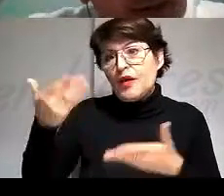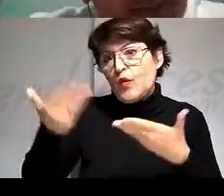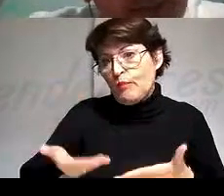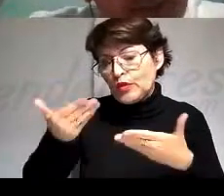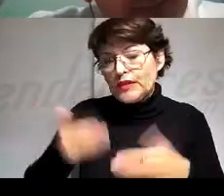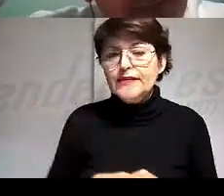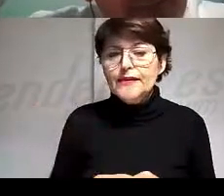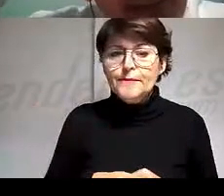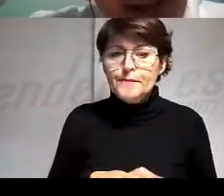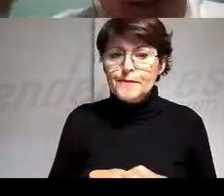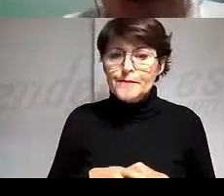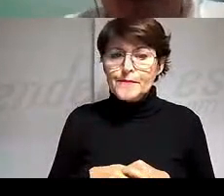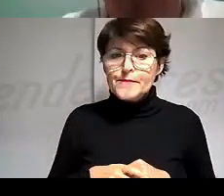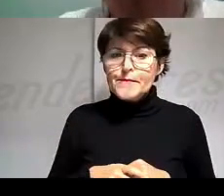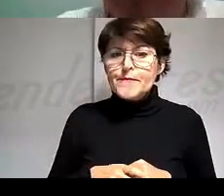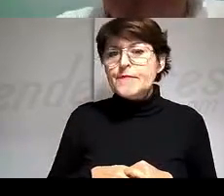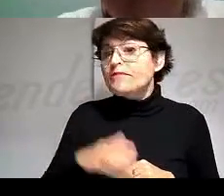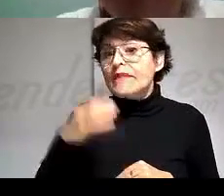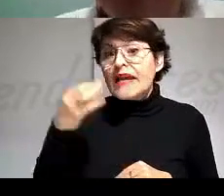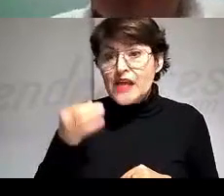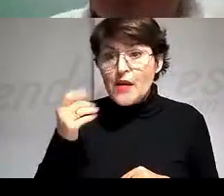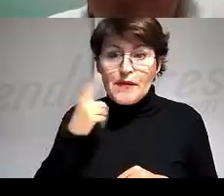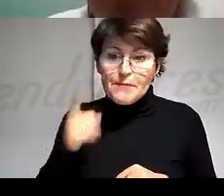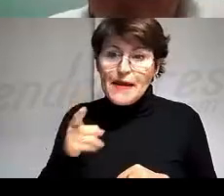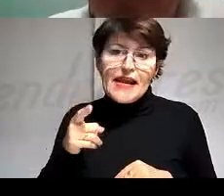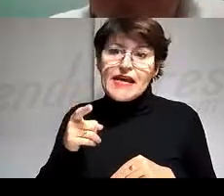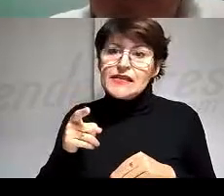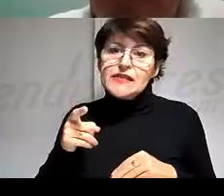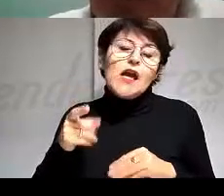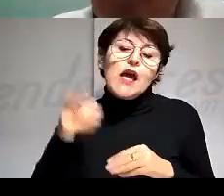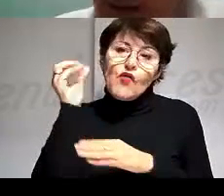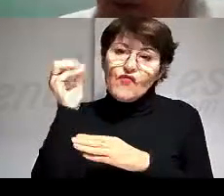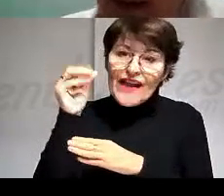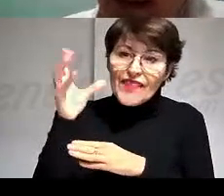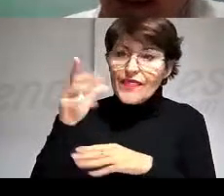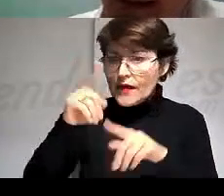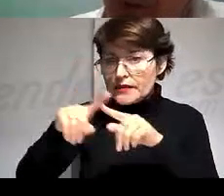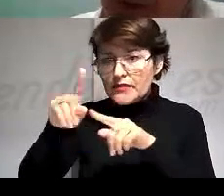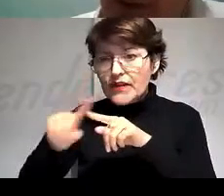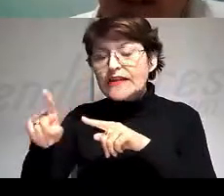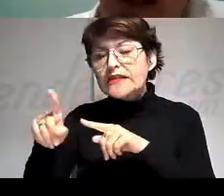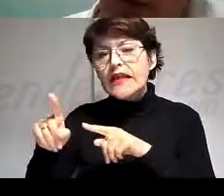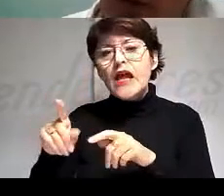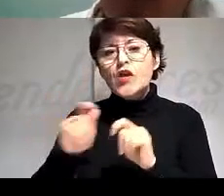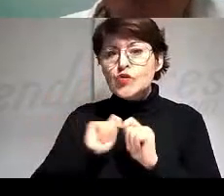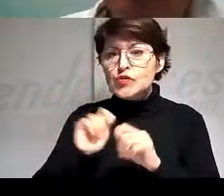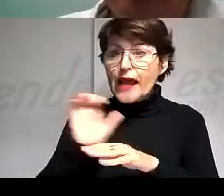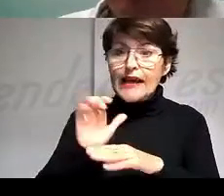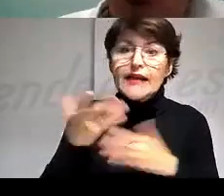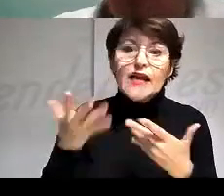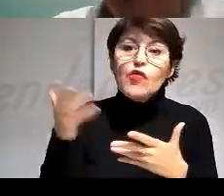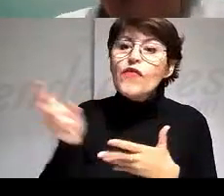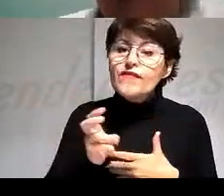hecho, veréis en todos los tratados, en todas las charlas, que obtenemos la energía fundamentalmente de la glucosa. Bueno, la